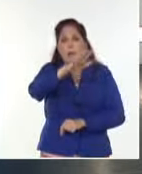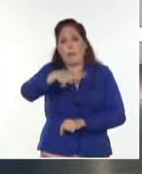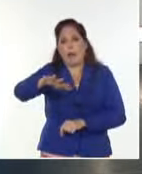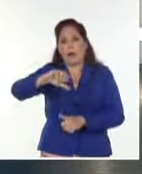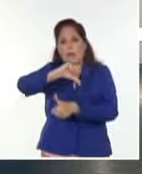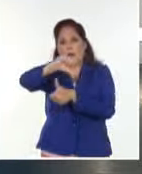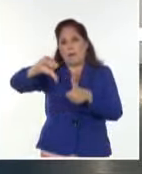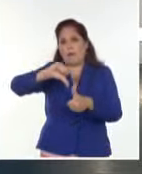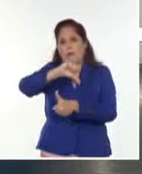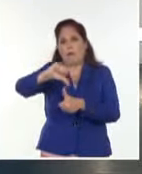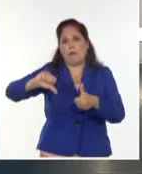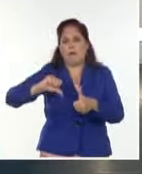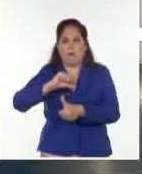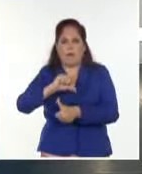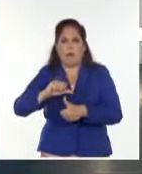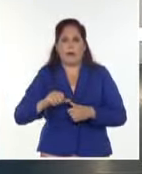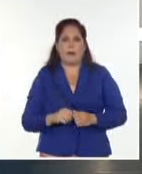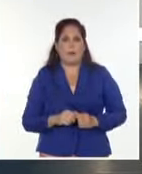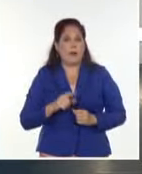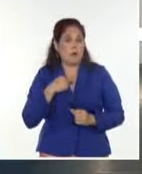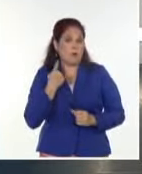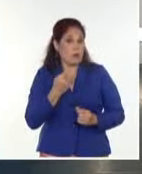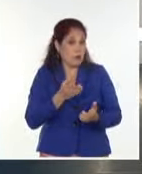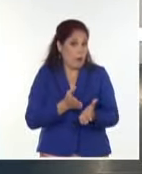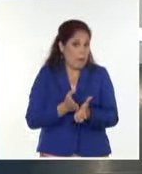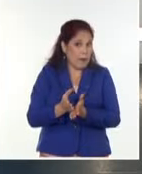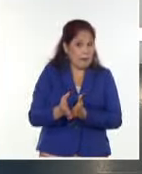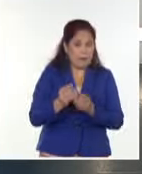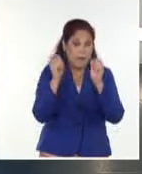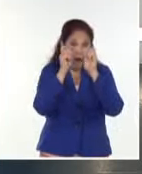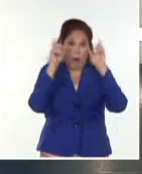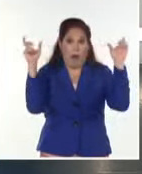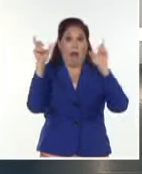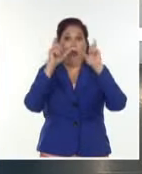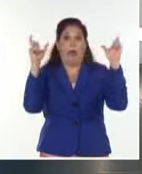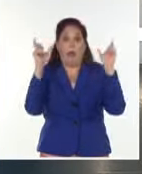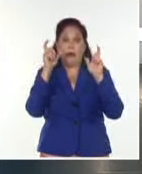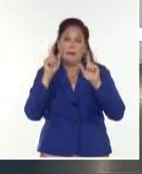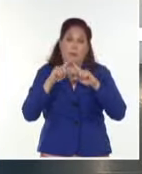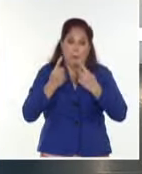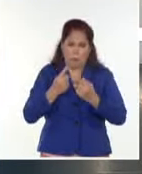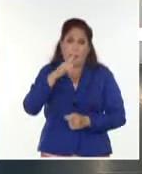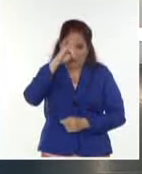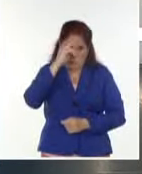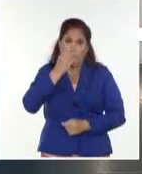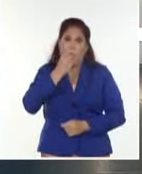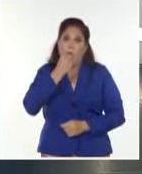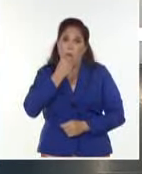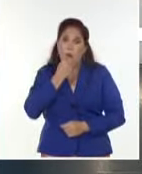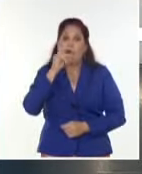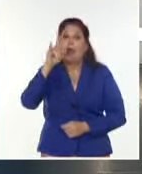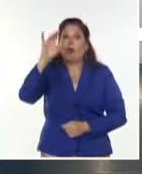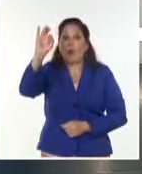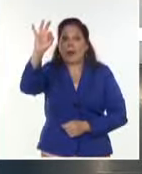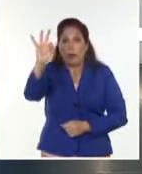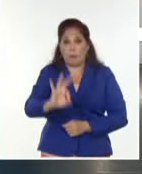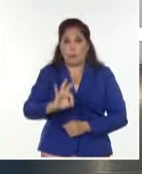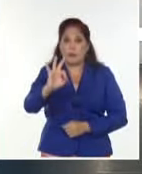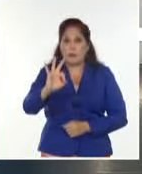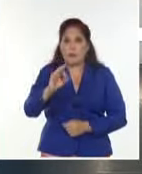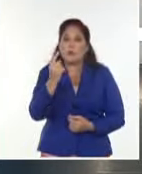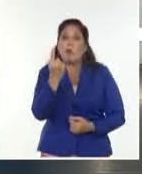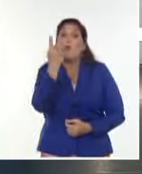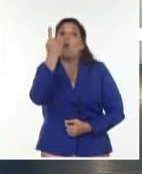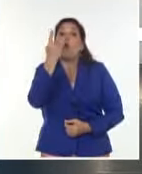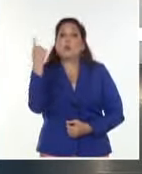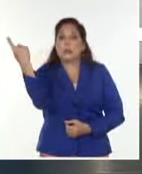una probabilidad muy alta que nos va a mantener a todos en alerta. Pero hay una probabilidad del 90% de que al menos